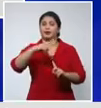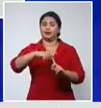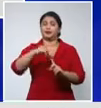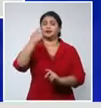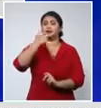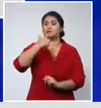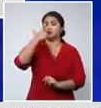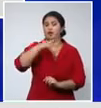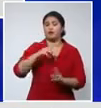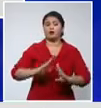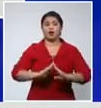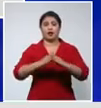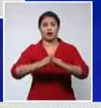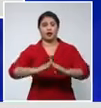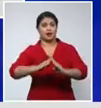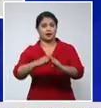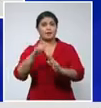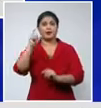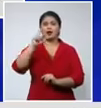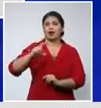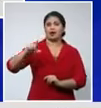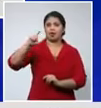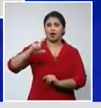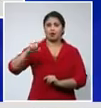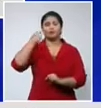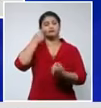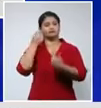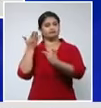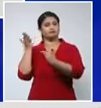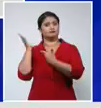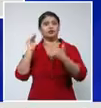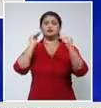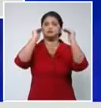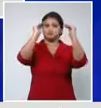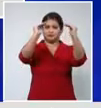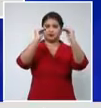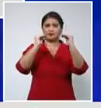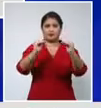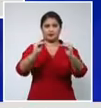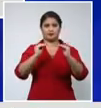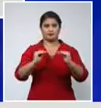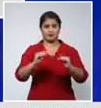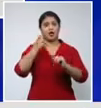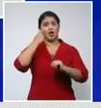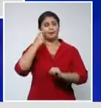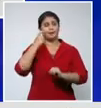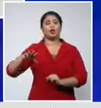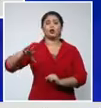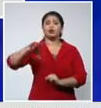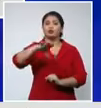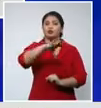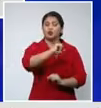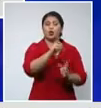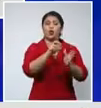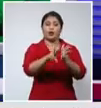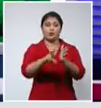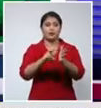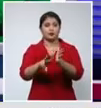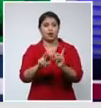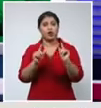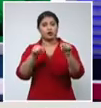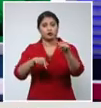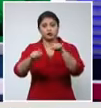Granma, Camagüey, así. Y como ustedes pueden ver, pues de todos los territorios se procesaron muestras.